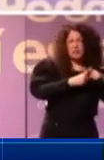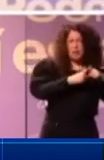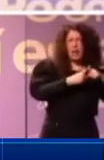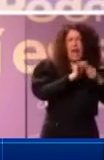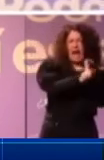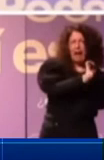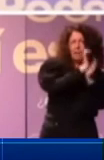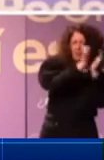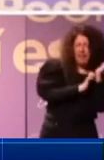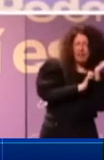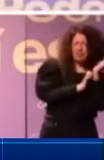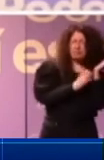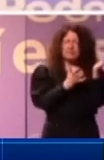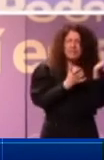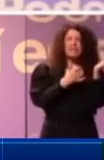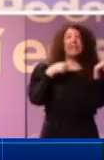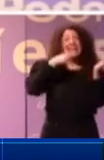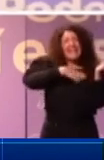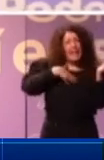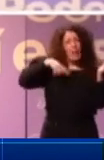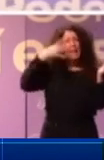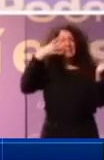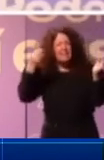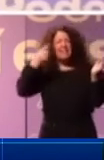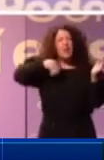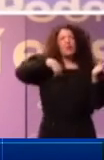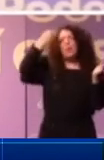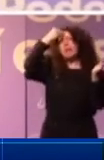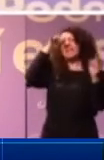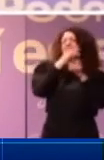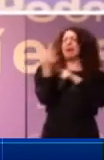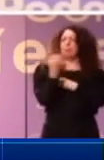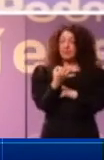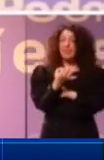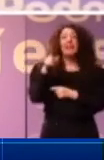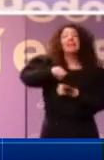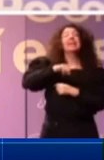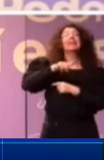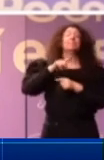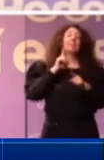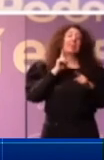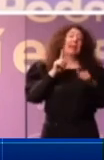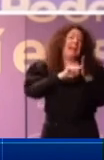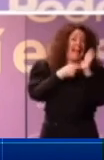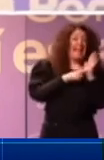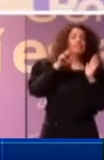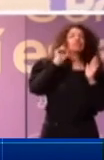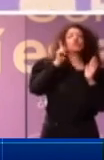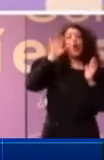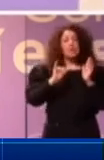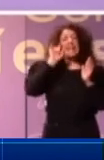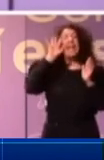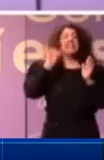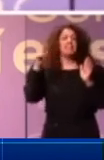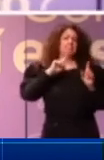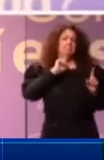y excluyente de interpretar y aplicar las normas. Entonces, estos lerdos, o lerdas, mejor dicho, o lerdes, lo que quieren es proclamarse en un